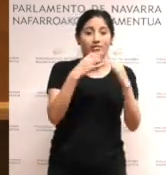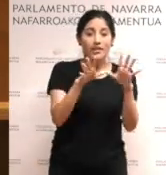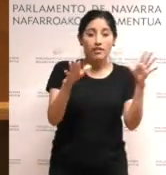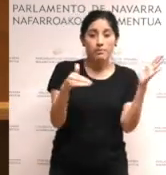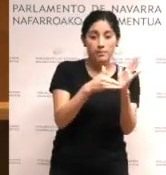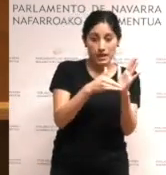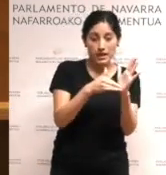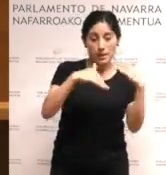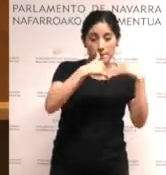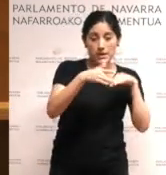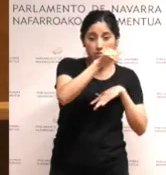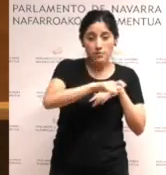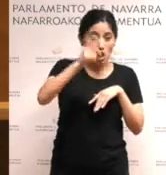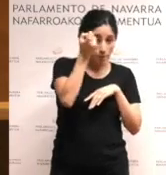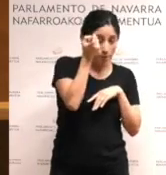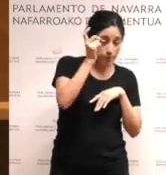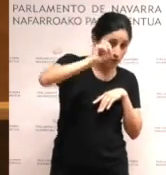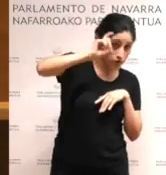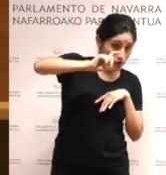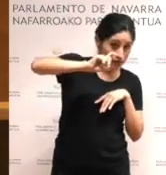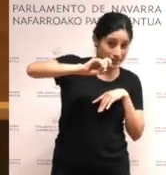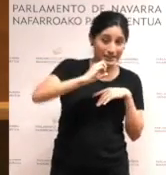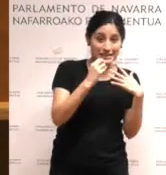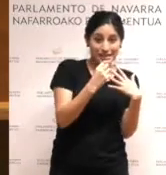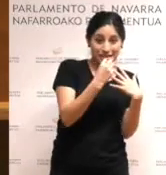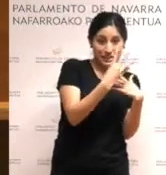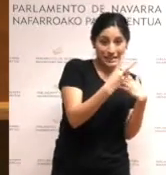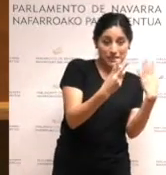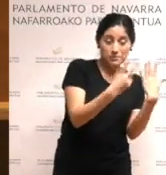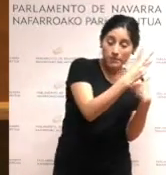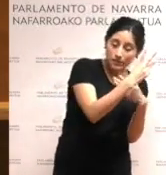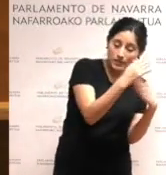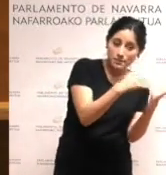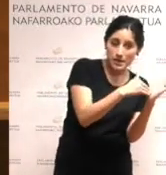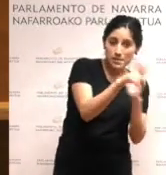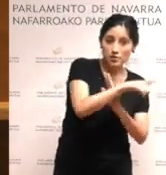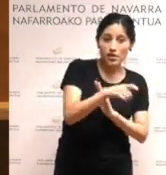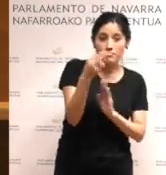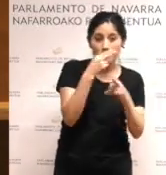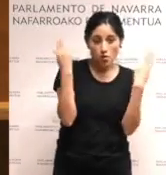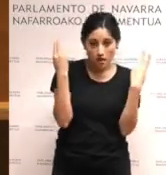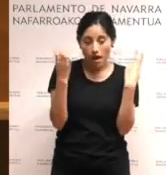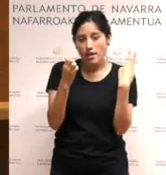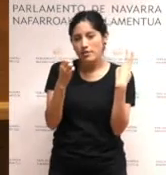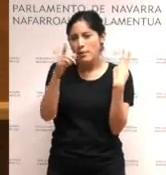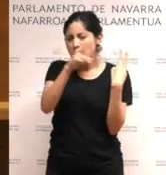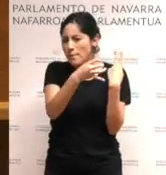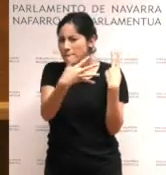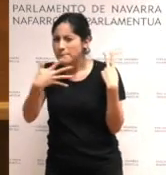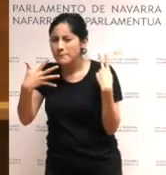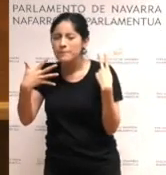profesores y profesoras, 7.313 en la pública y 2.752 en la concertada.